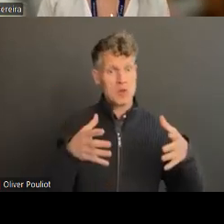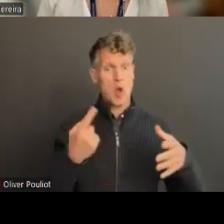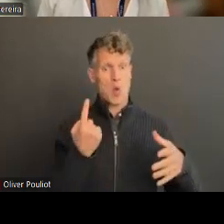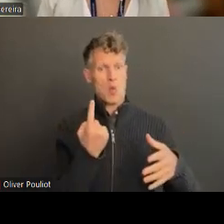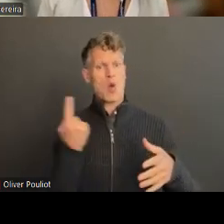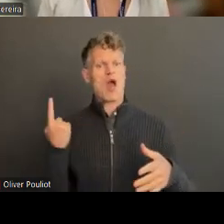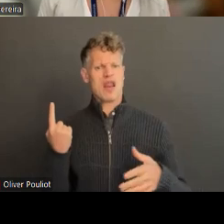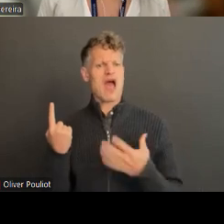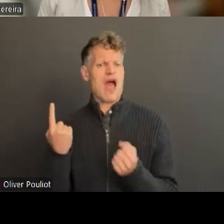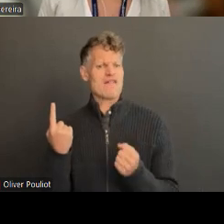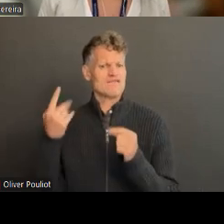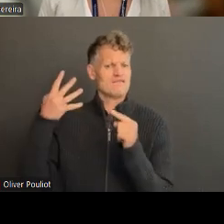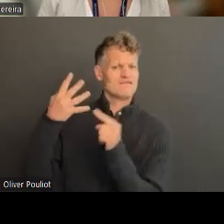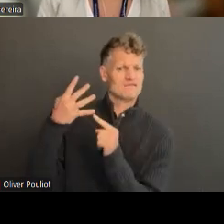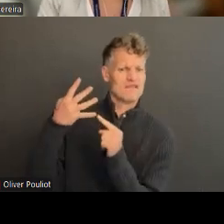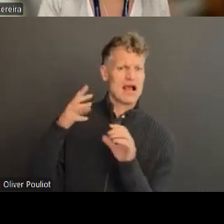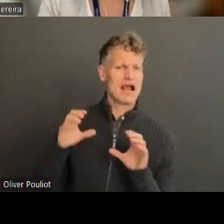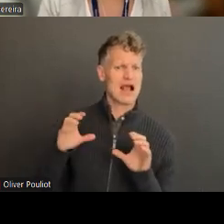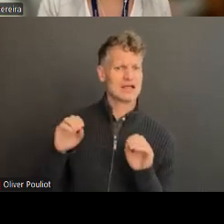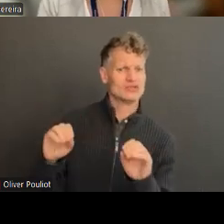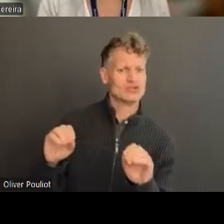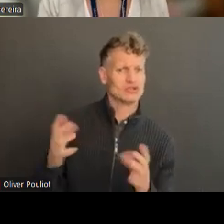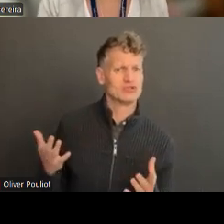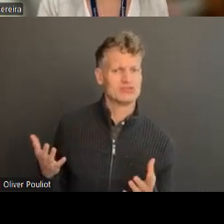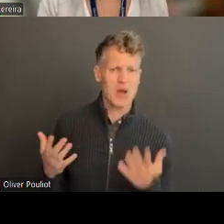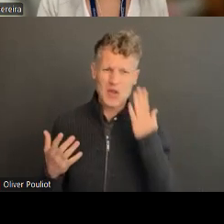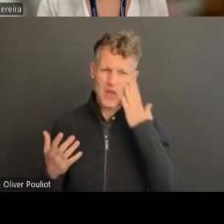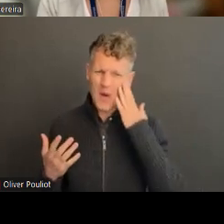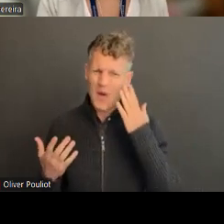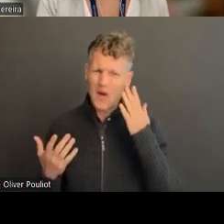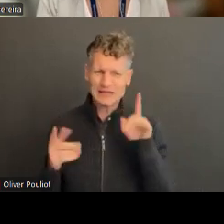personas con cuello uterino, ¿cierto?, que van a tener lesiones preinvasoras.